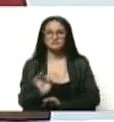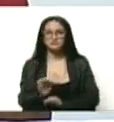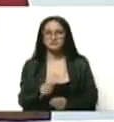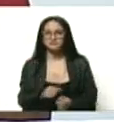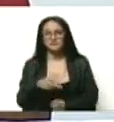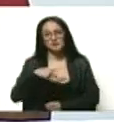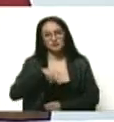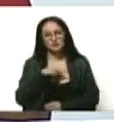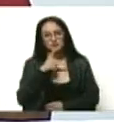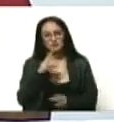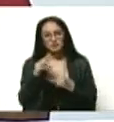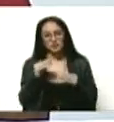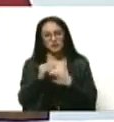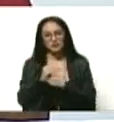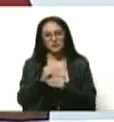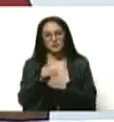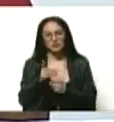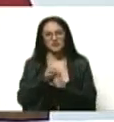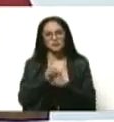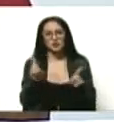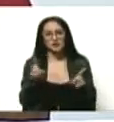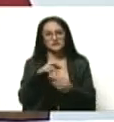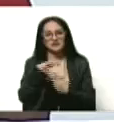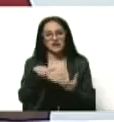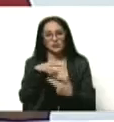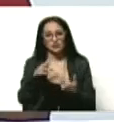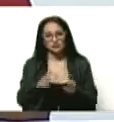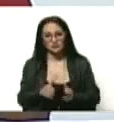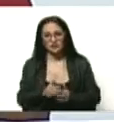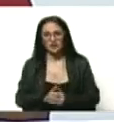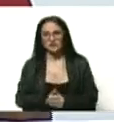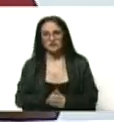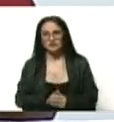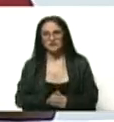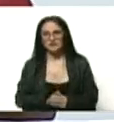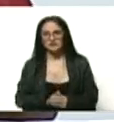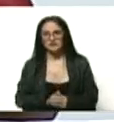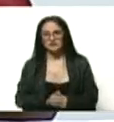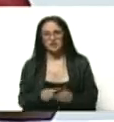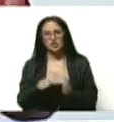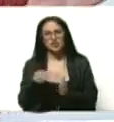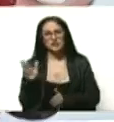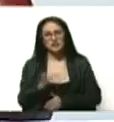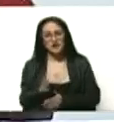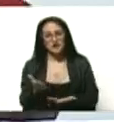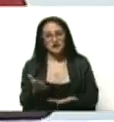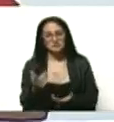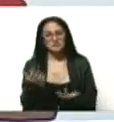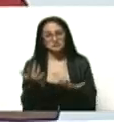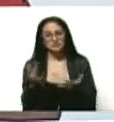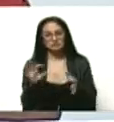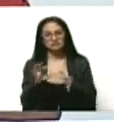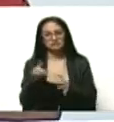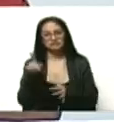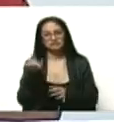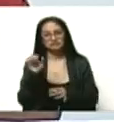hablamos de una democracia revolucionaria. ¿De dónde viene eso? De la mano del comandante